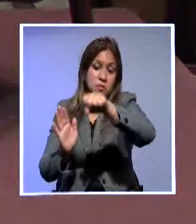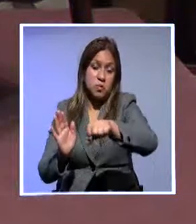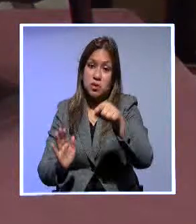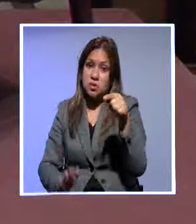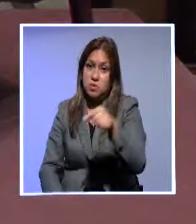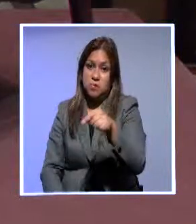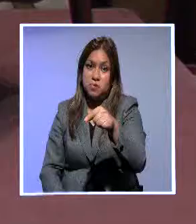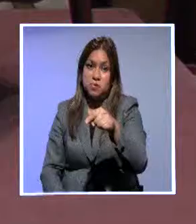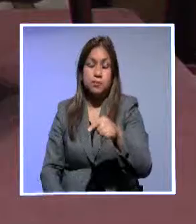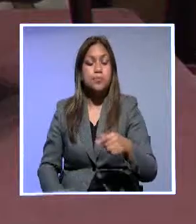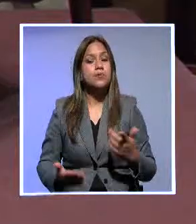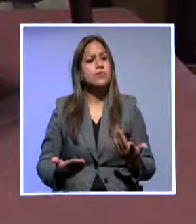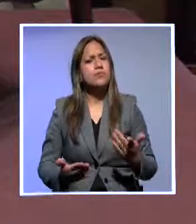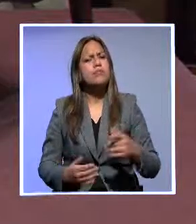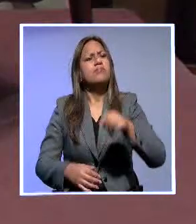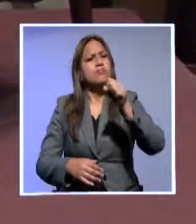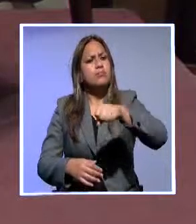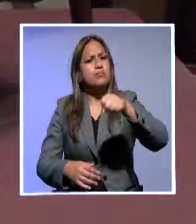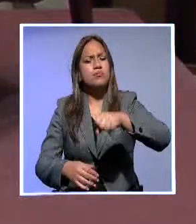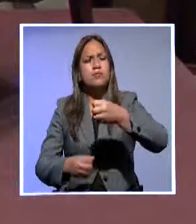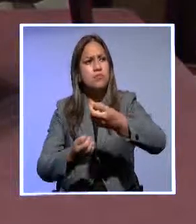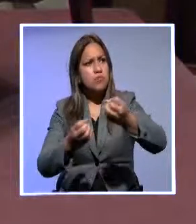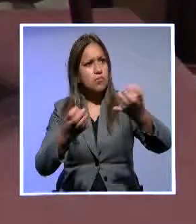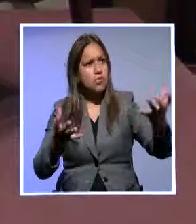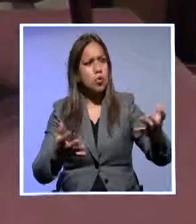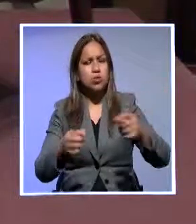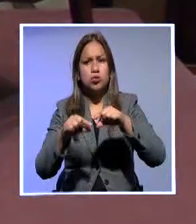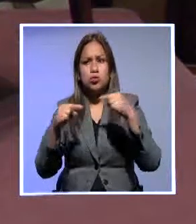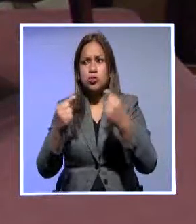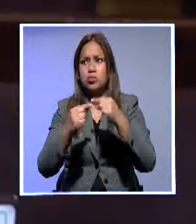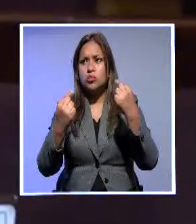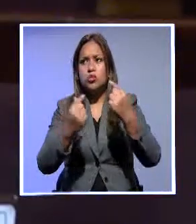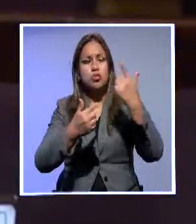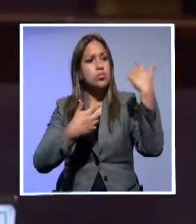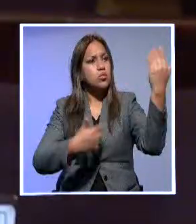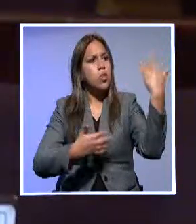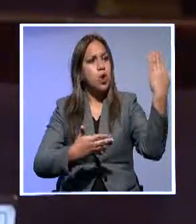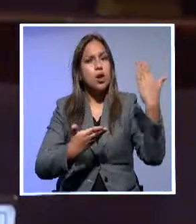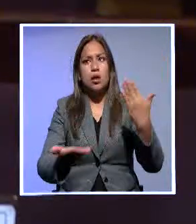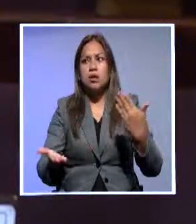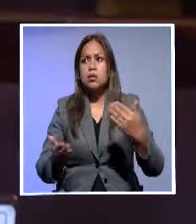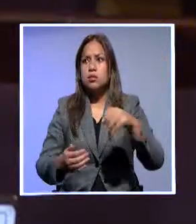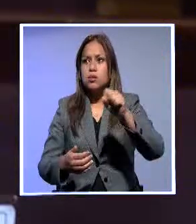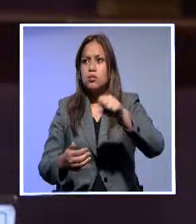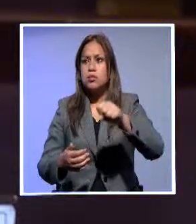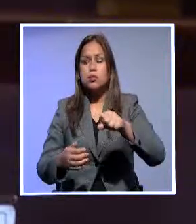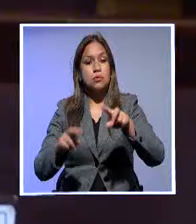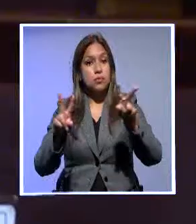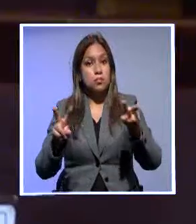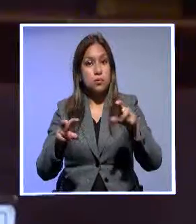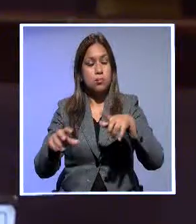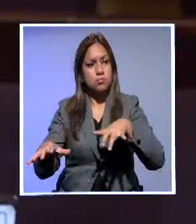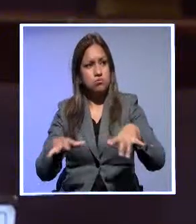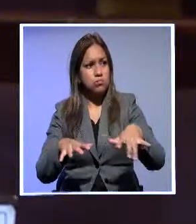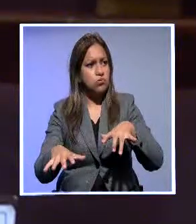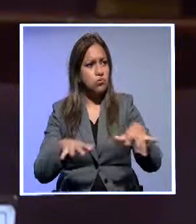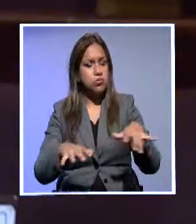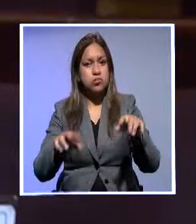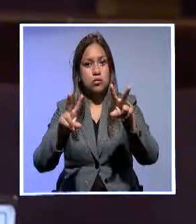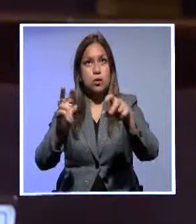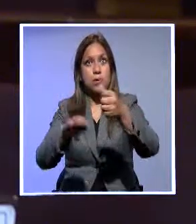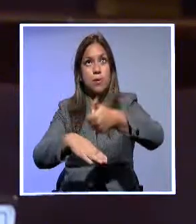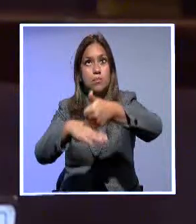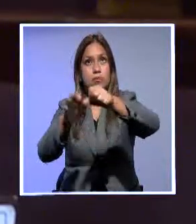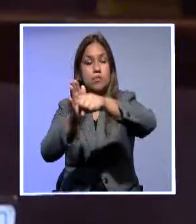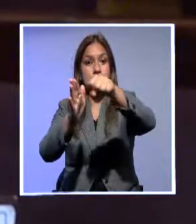diría yo de distintos sectores políticos también al respecto de la intervención y de la acción del fiscal en el